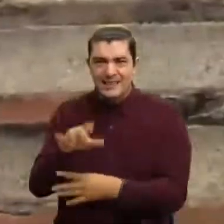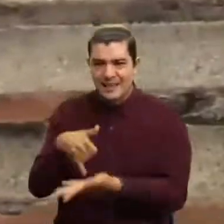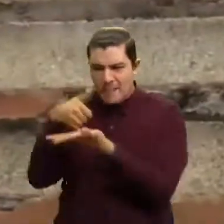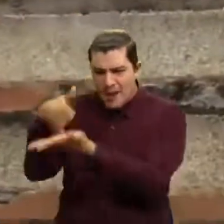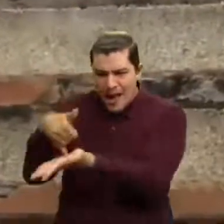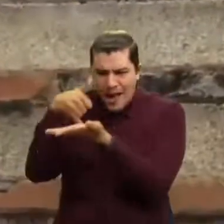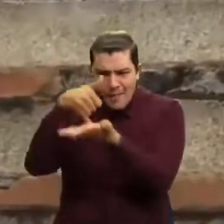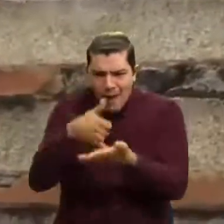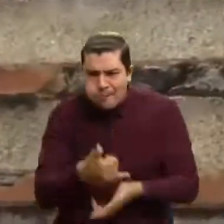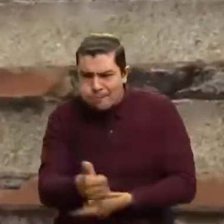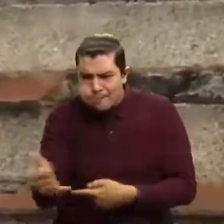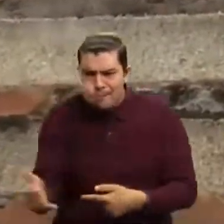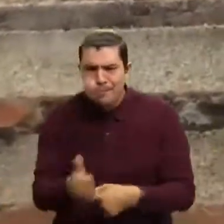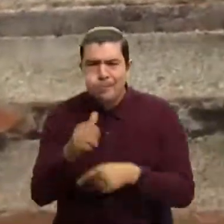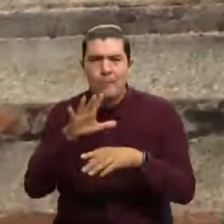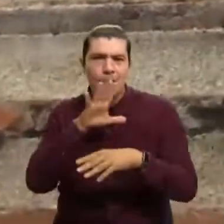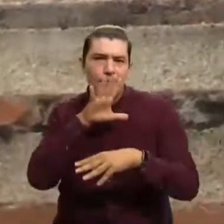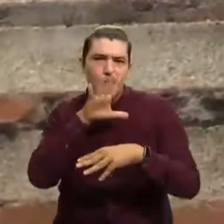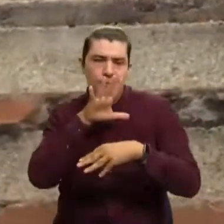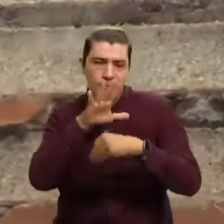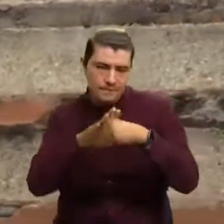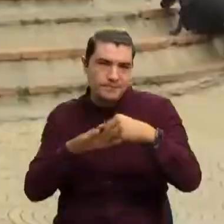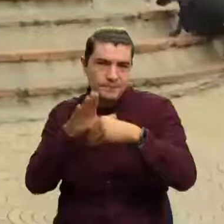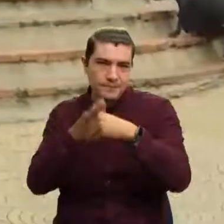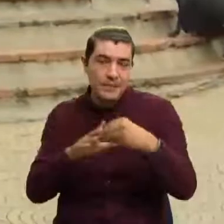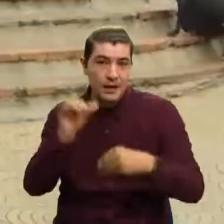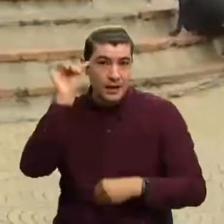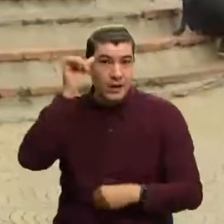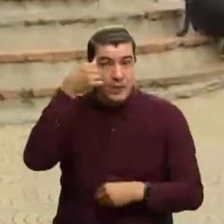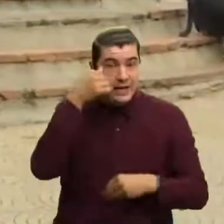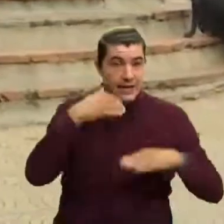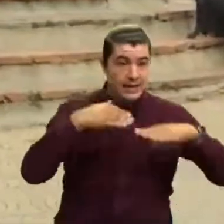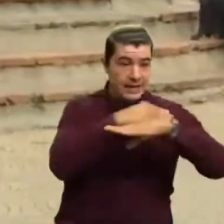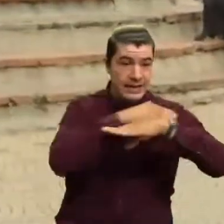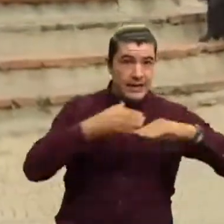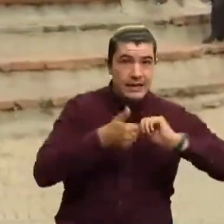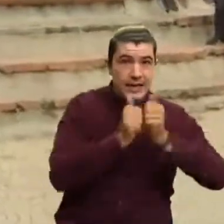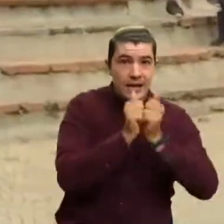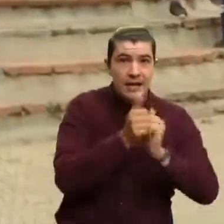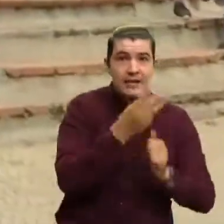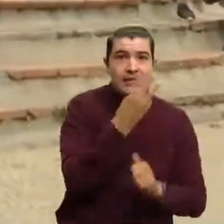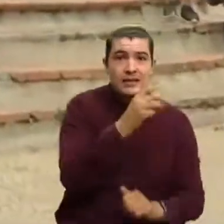esta actividad deportiva cuenta con 5,3 kilómetros de vía segura para hacer deporte.